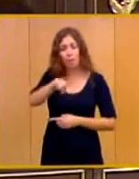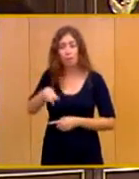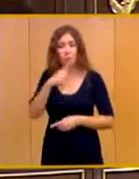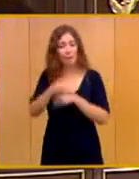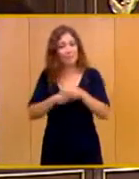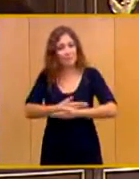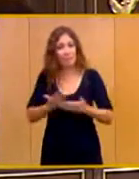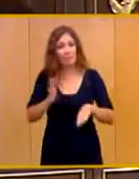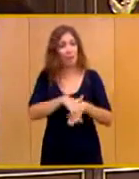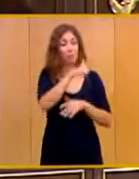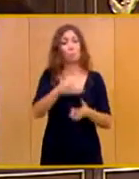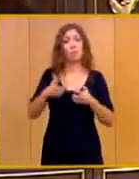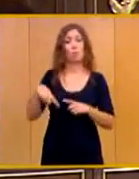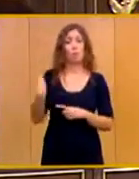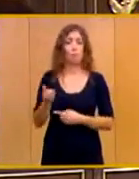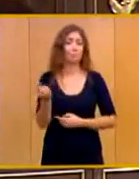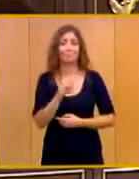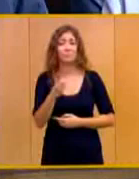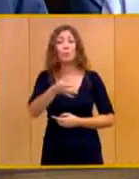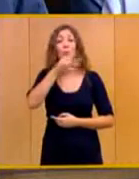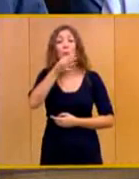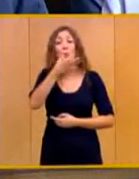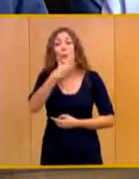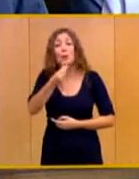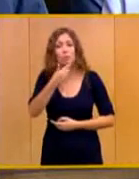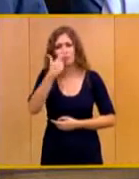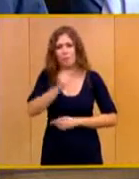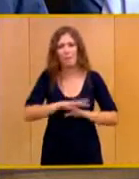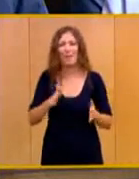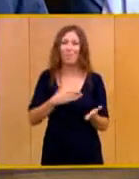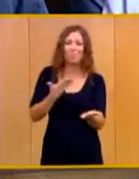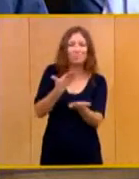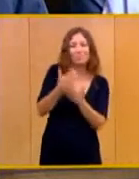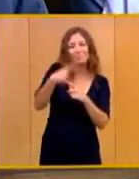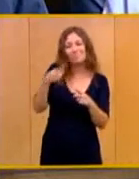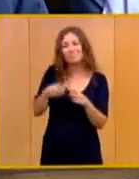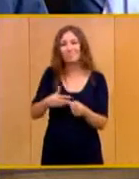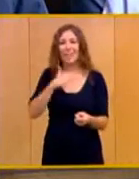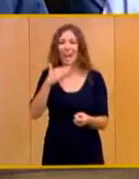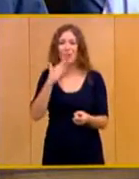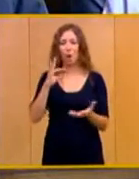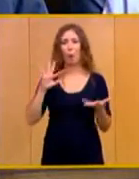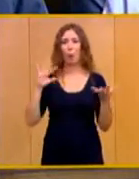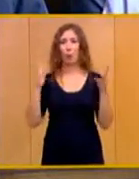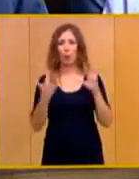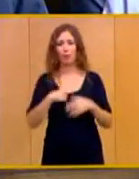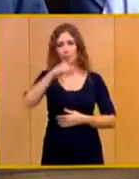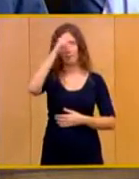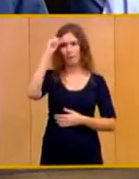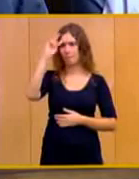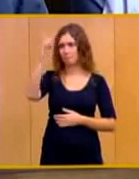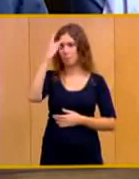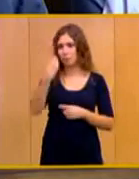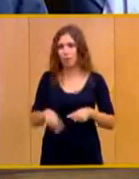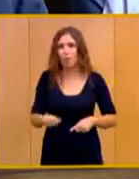se remedia con buenas palabras, ni con gestos, ni con metamorfosis mentales sobrevenidas, ni